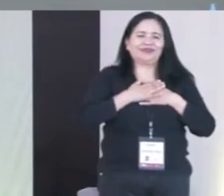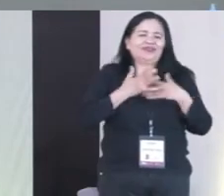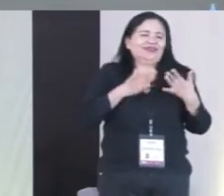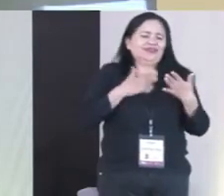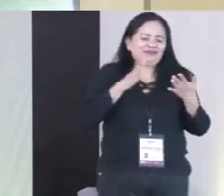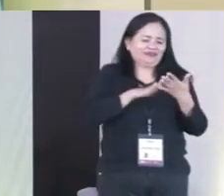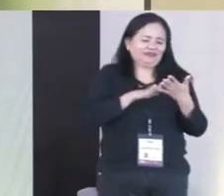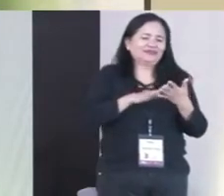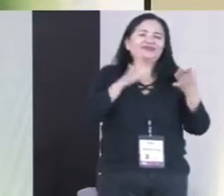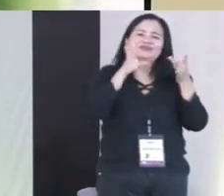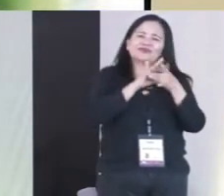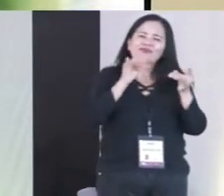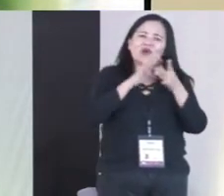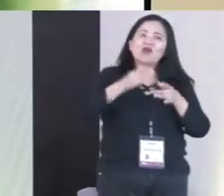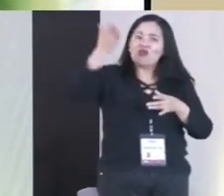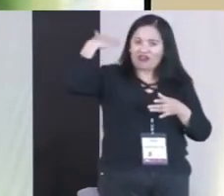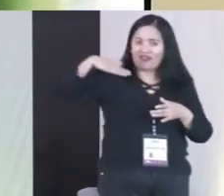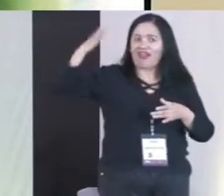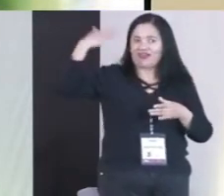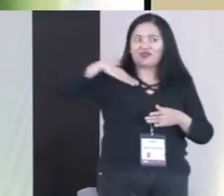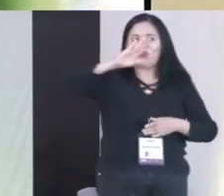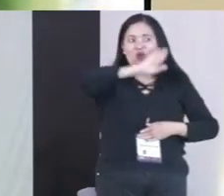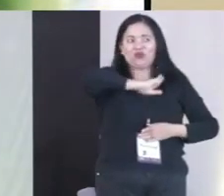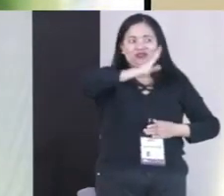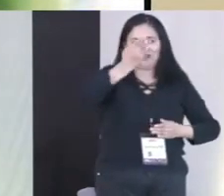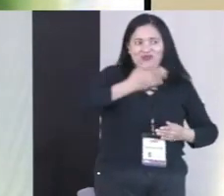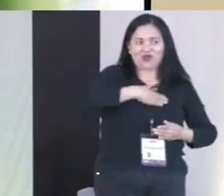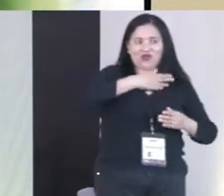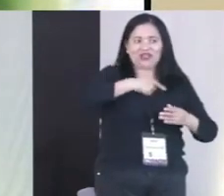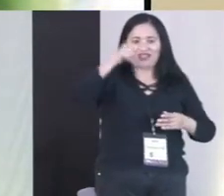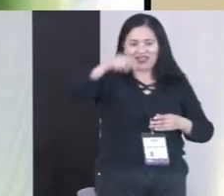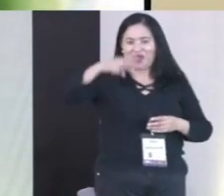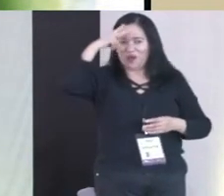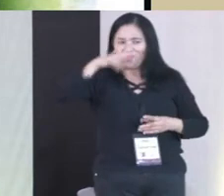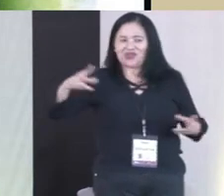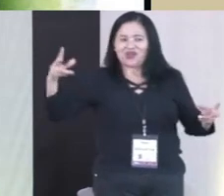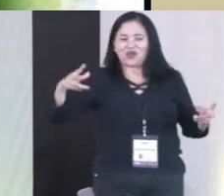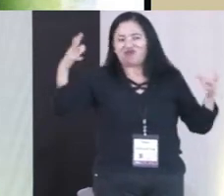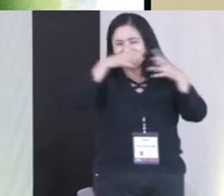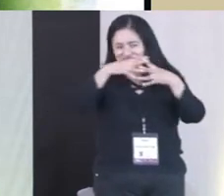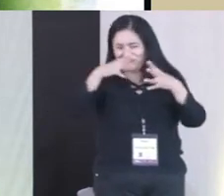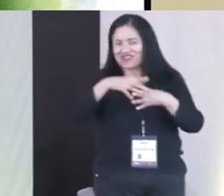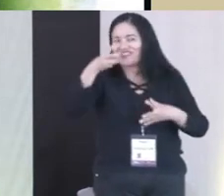hace un recuento de lo que fue la conquista de México y hace un recuento de lo que fue